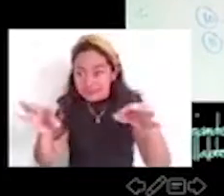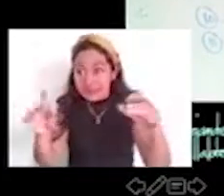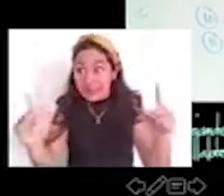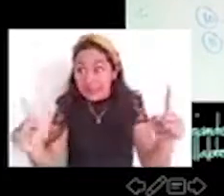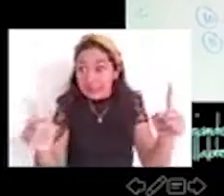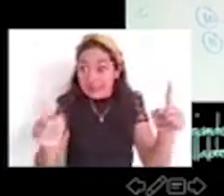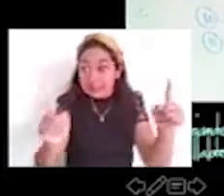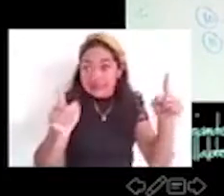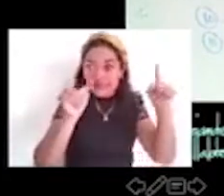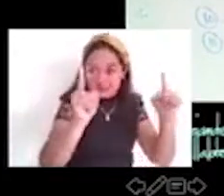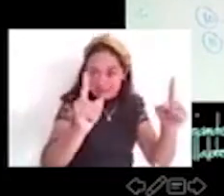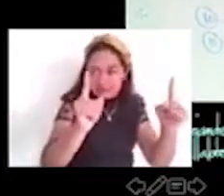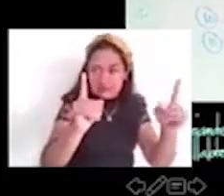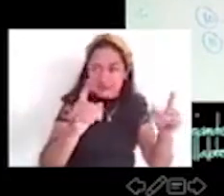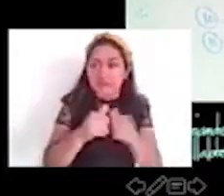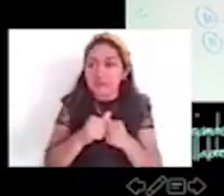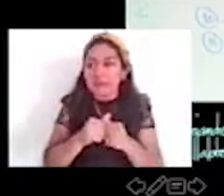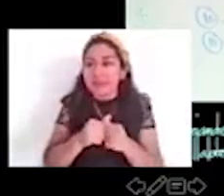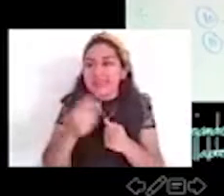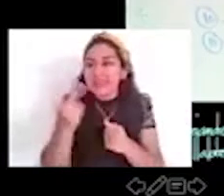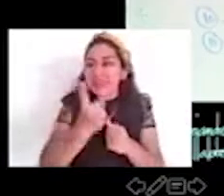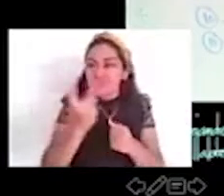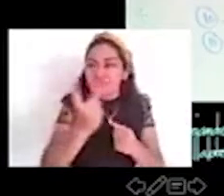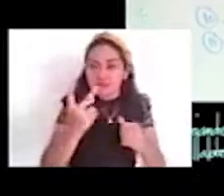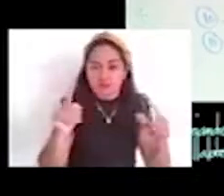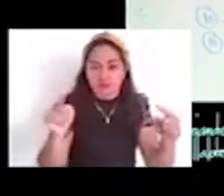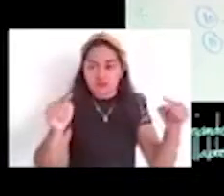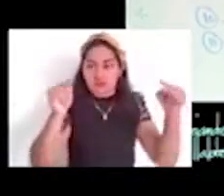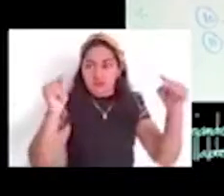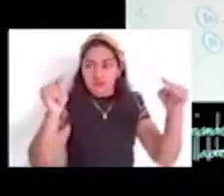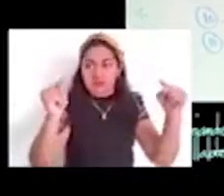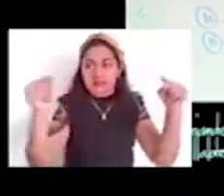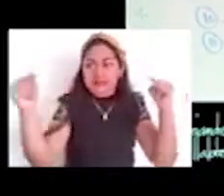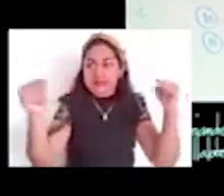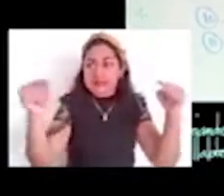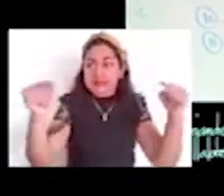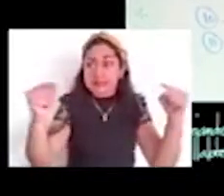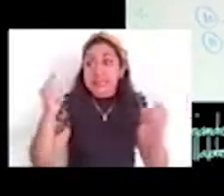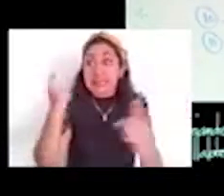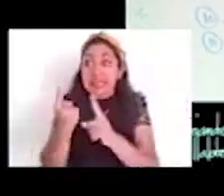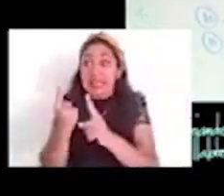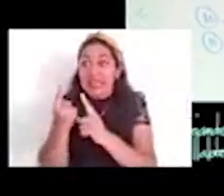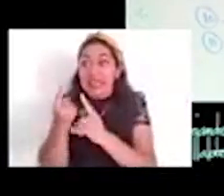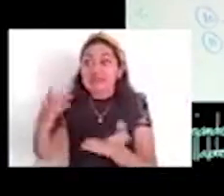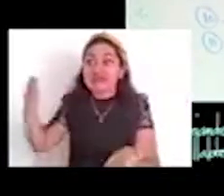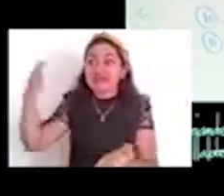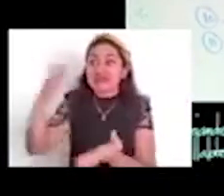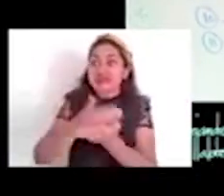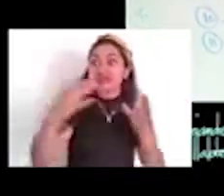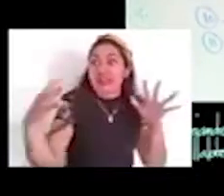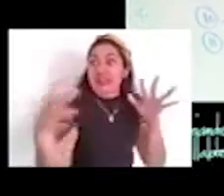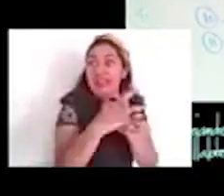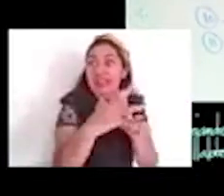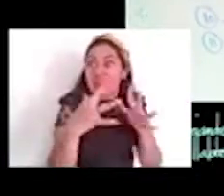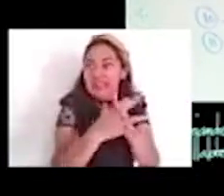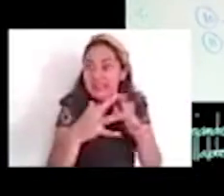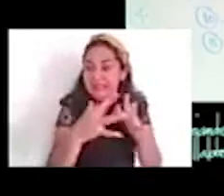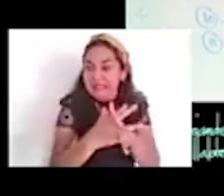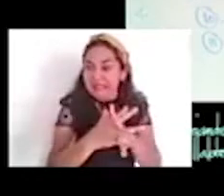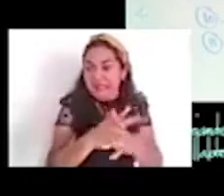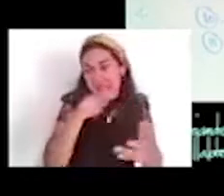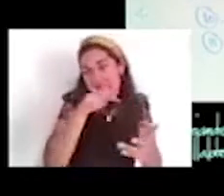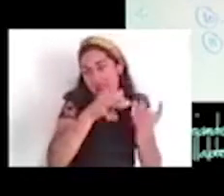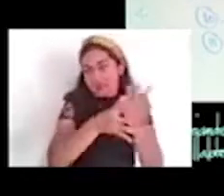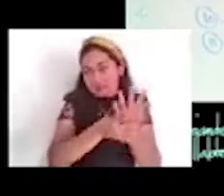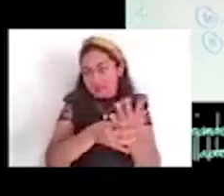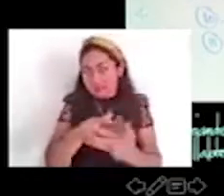obsidiana Xcoatl se lanza a la guerra, ¿no? Pues fratricida. Sí, somos hermanos, pero a